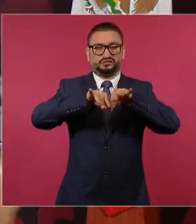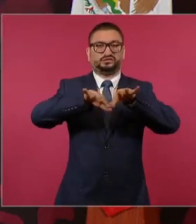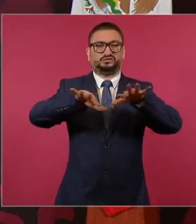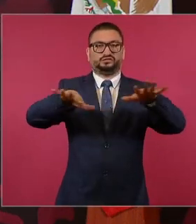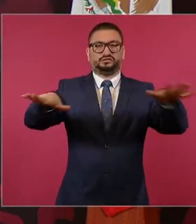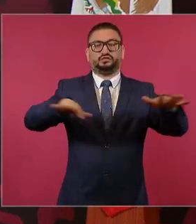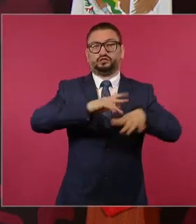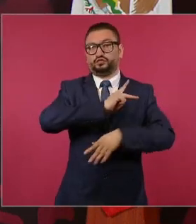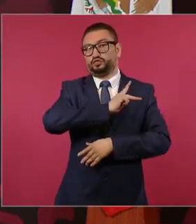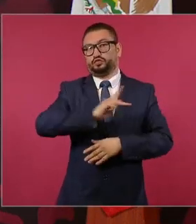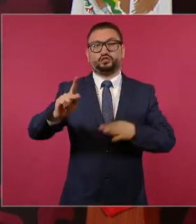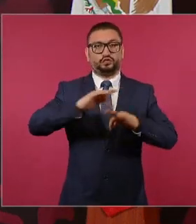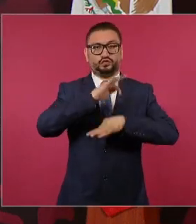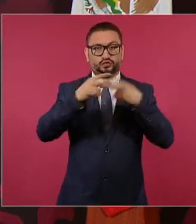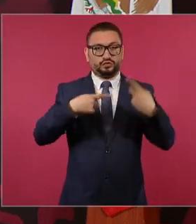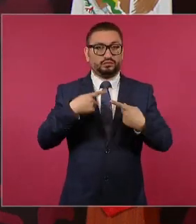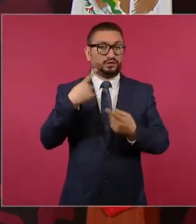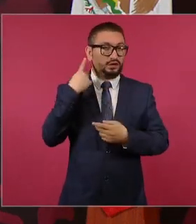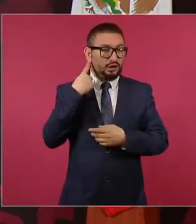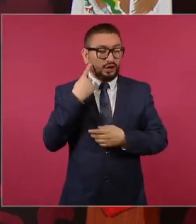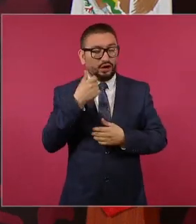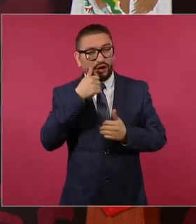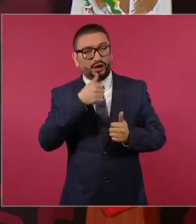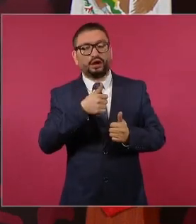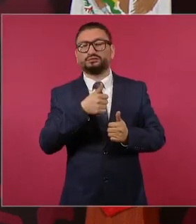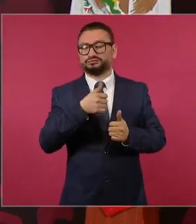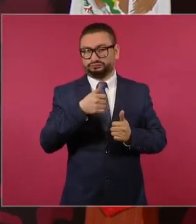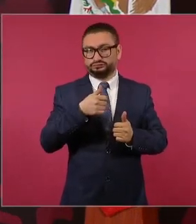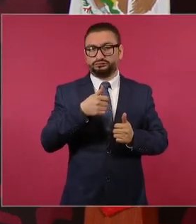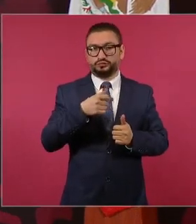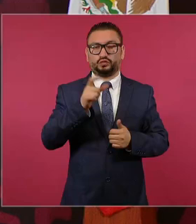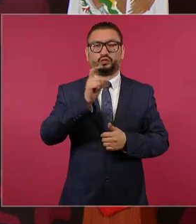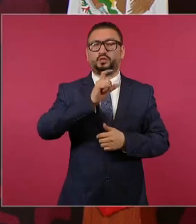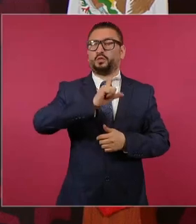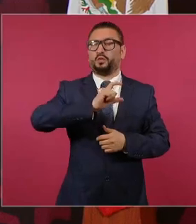llegue a todos. Cuando es una noticia así